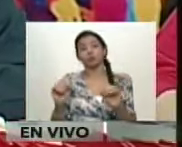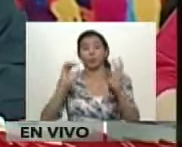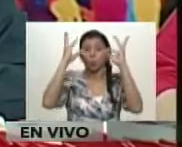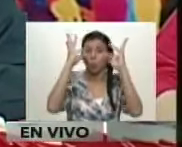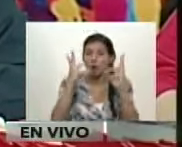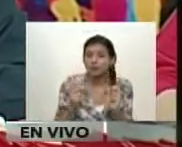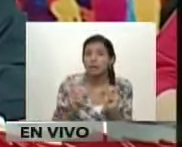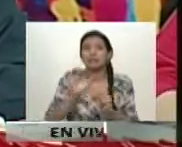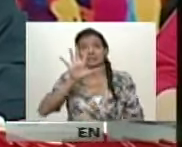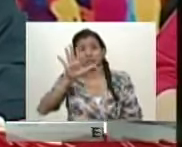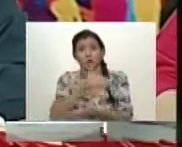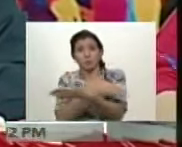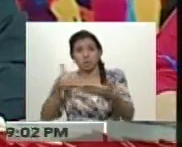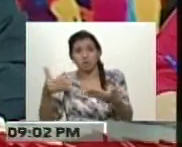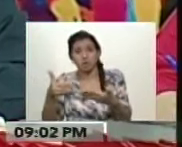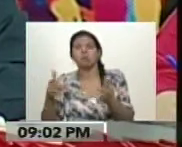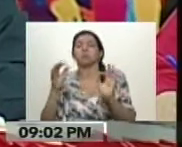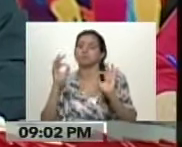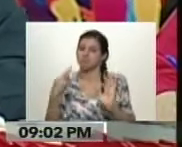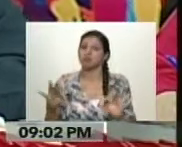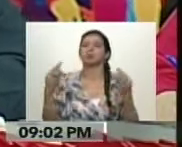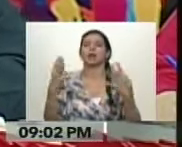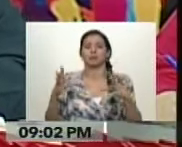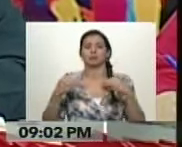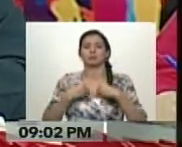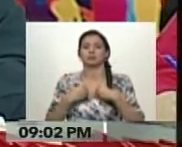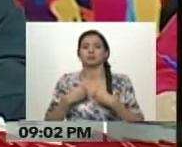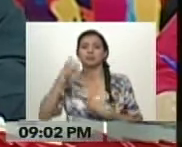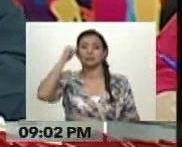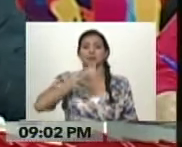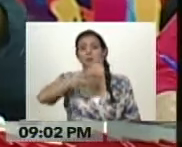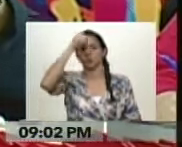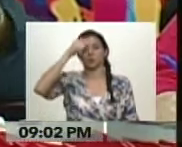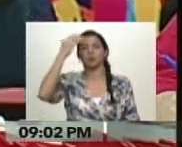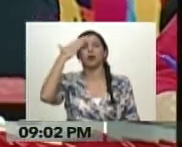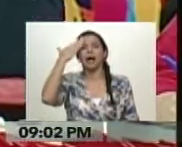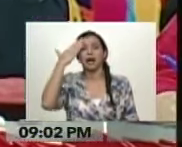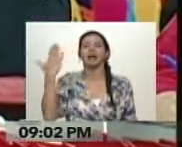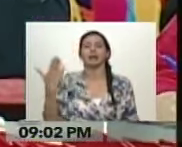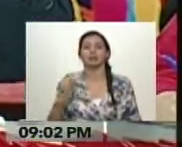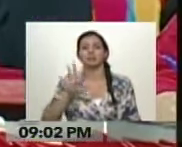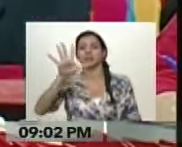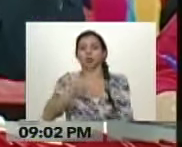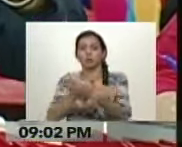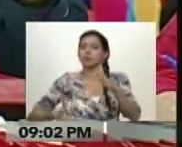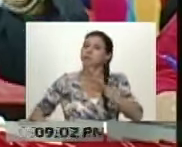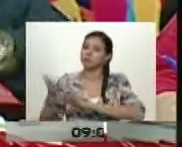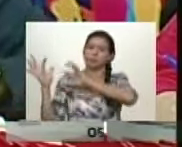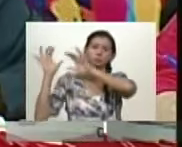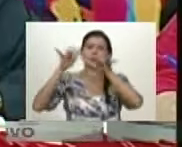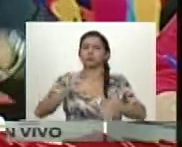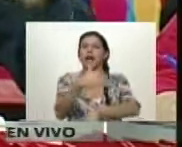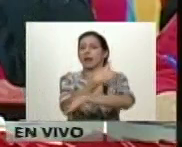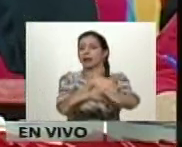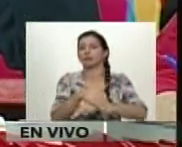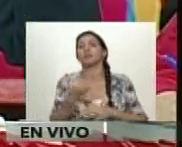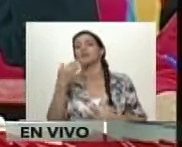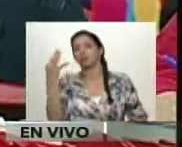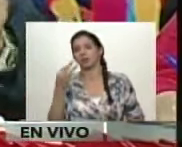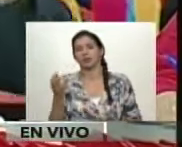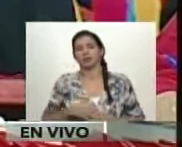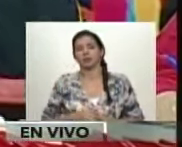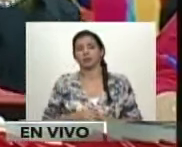millones. Pero que nosotros digamos, sábado y domingo, 5 millones, vamos a reunirnos y nos reunimos de verdad. Vamos